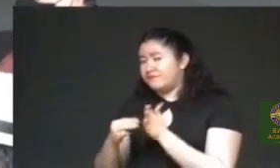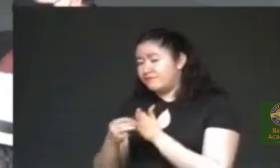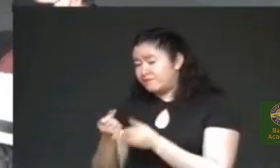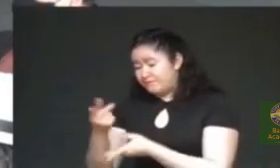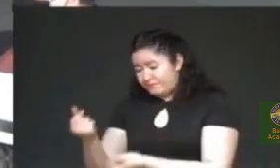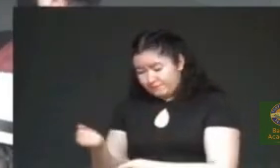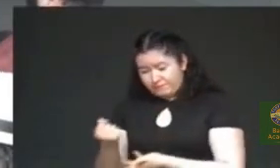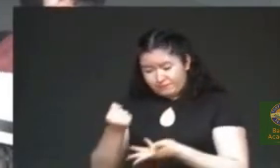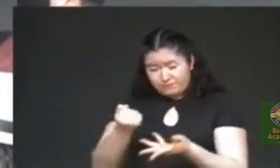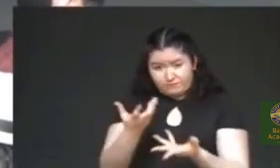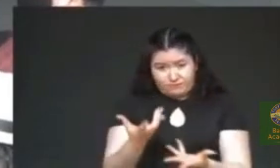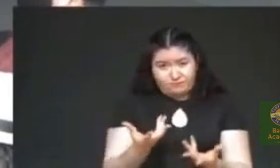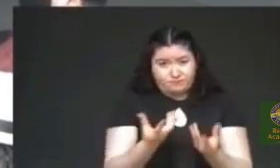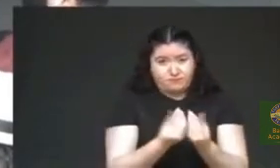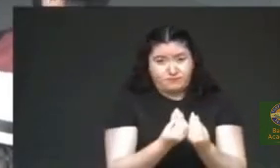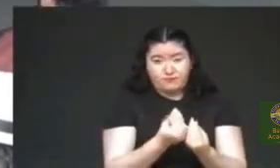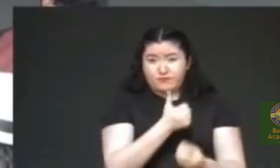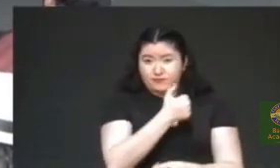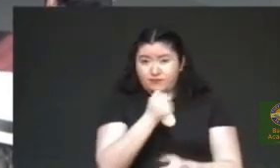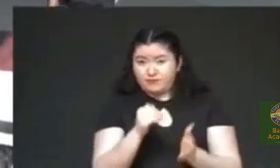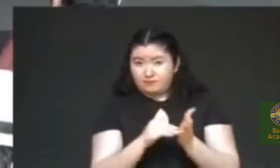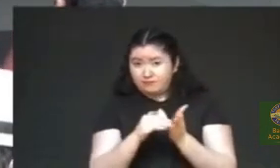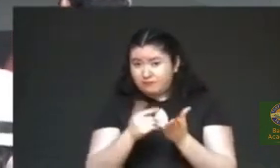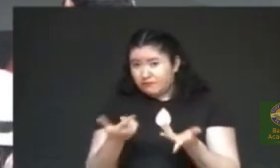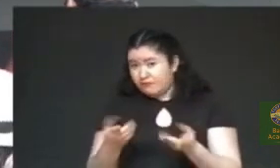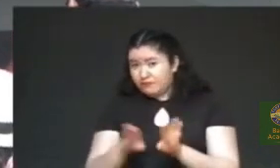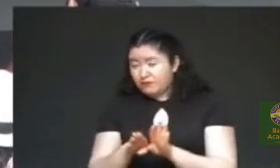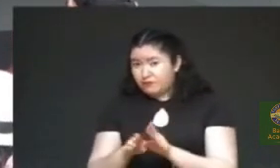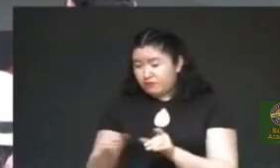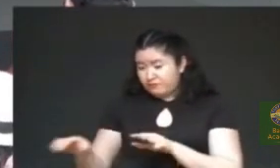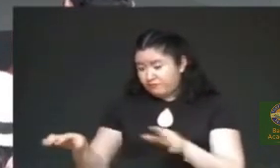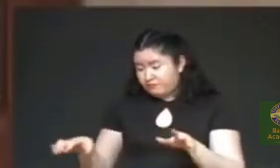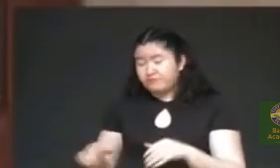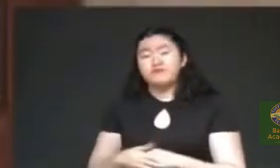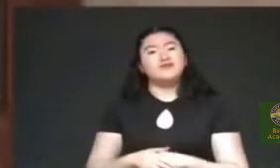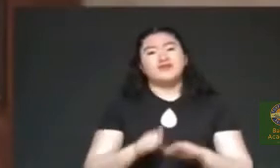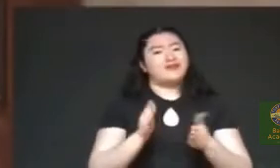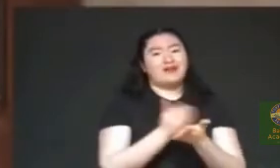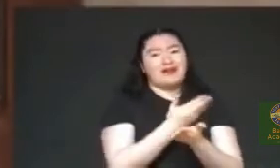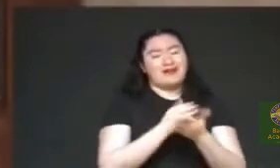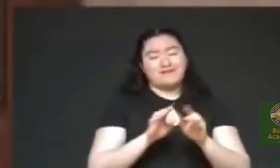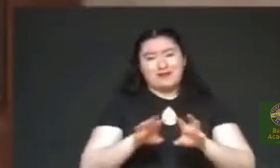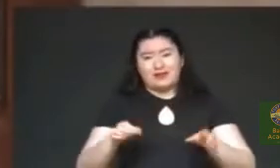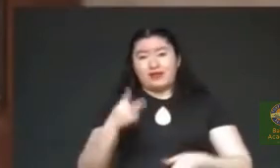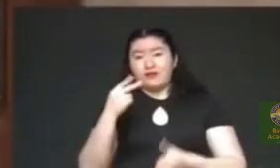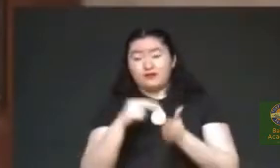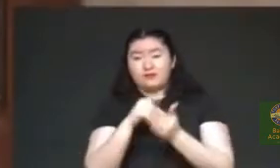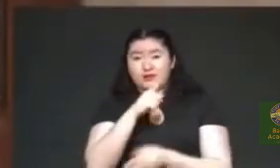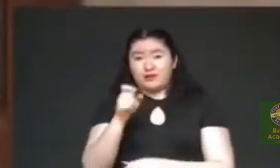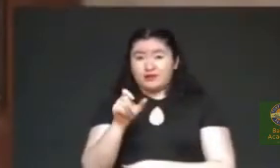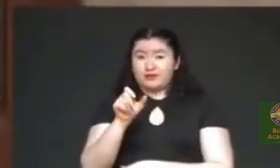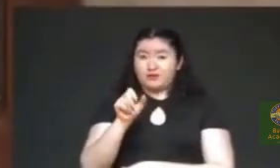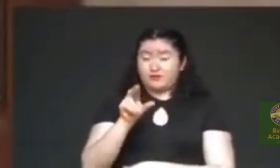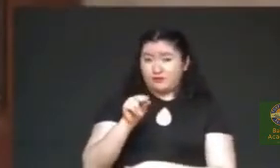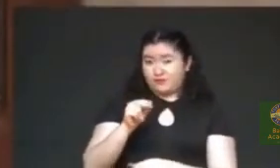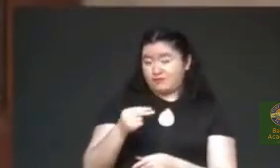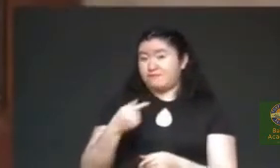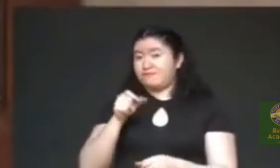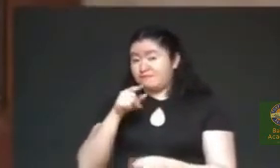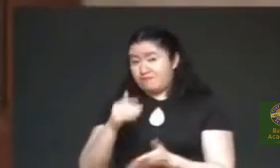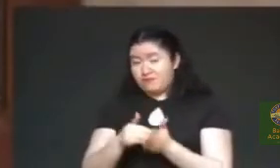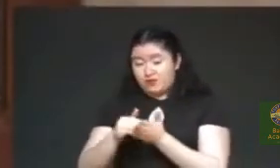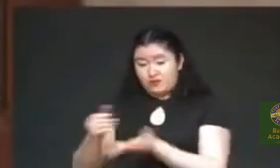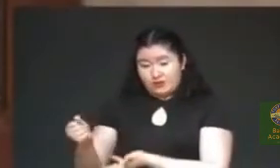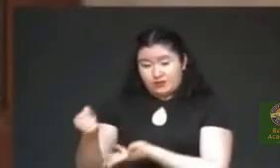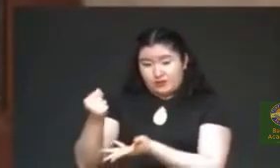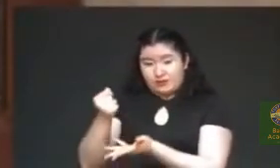600 millones de Mejor Escuela o esa parte? Aparte, Entonces son 2.190 millones. Una parte son recursos federales a través de un programa